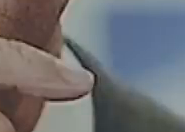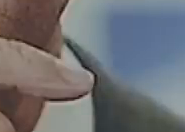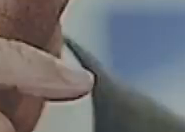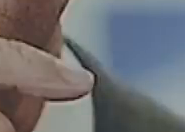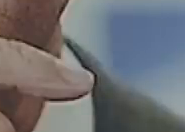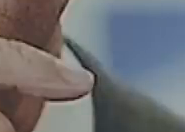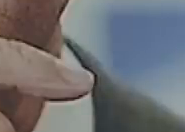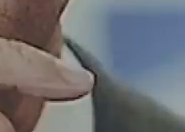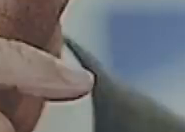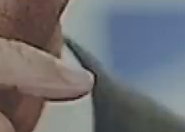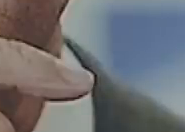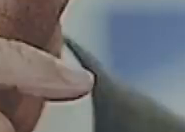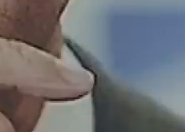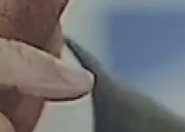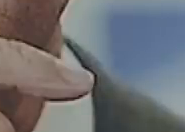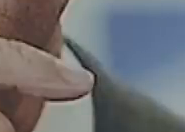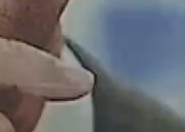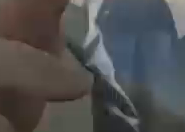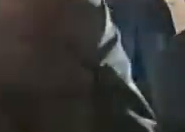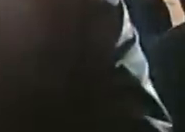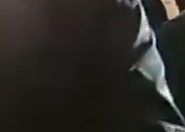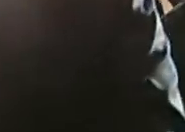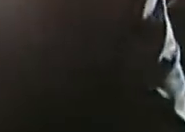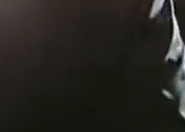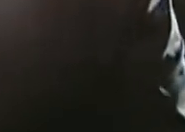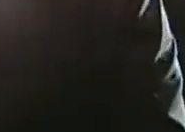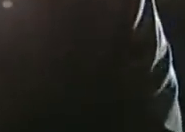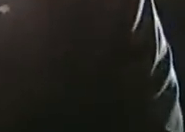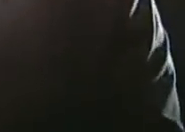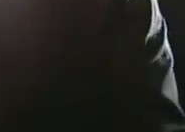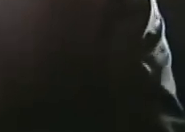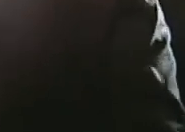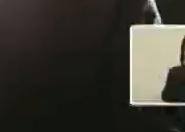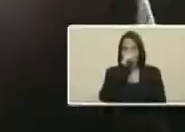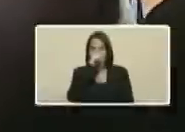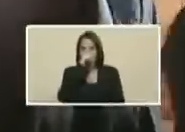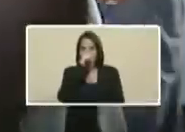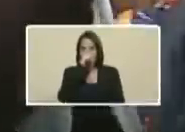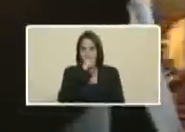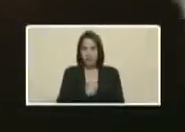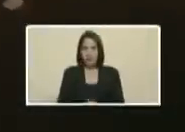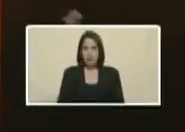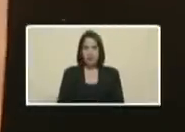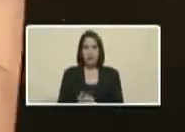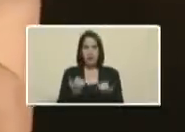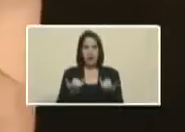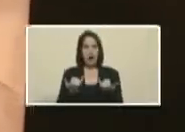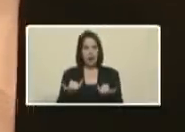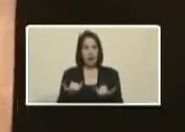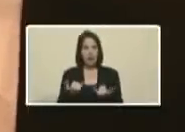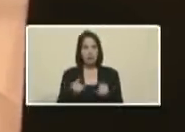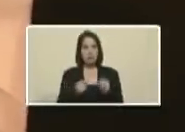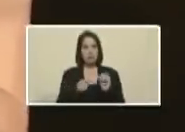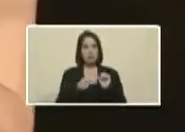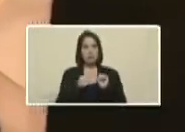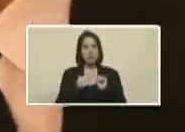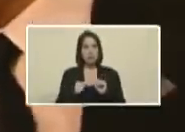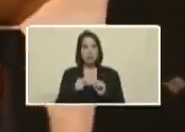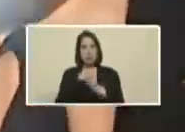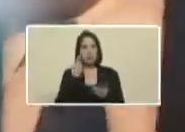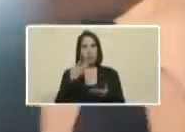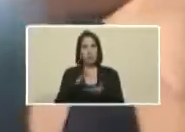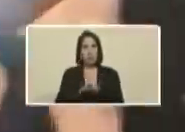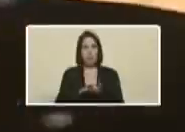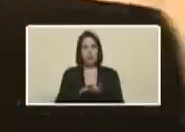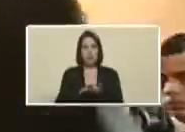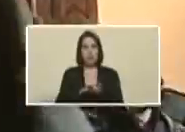abogado, político, diplomático, intelectual, el doctor Alí Rodríguez Araque, fallece a sus